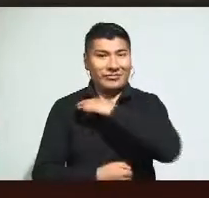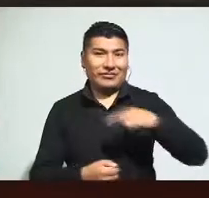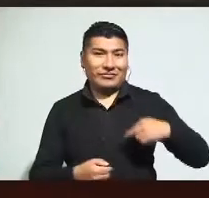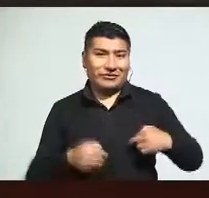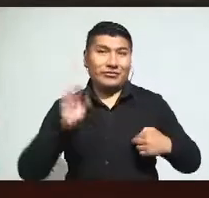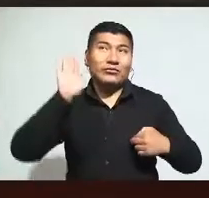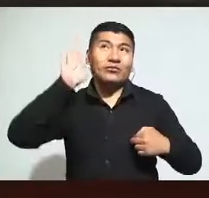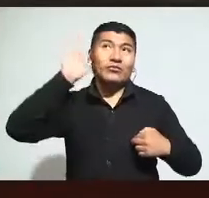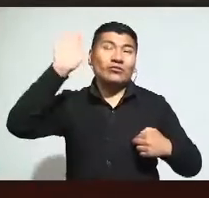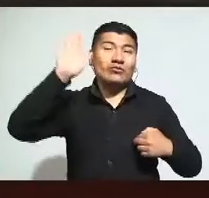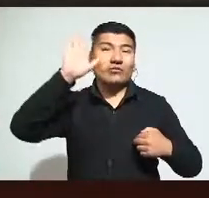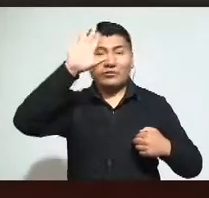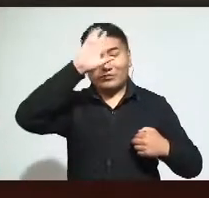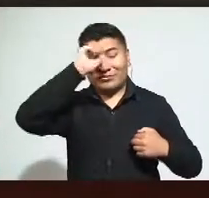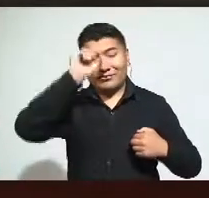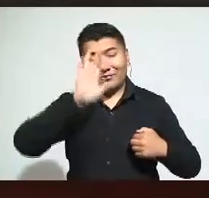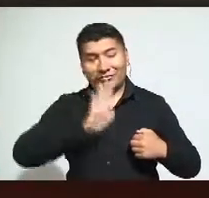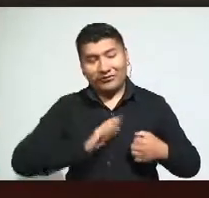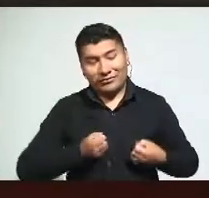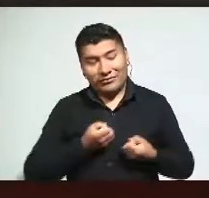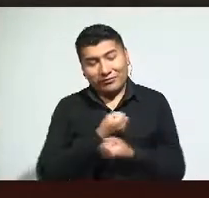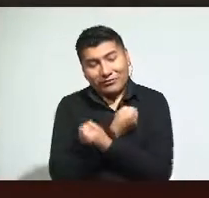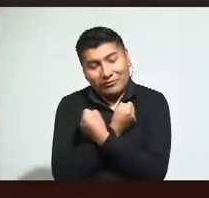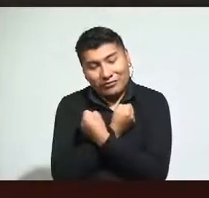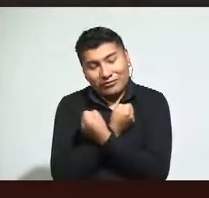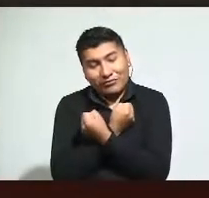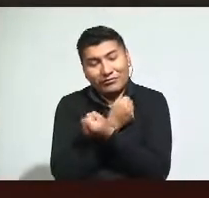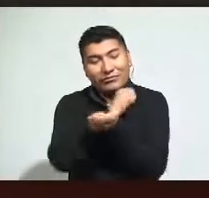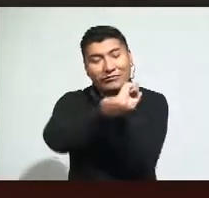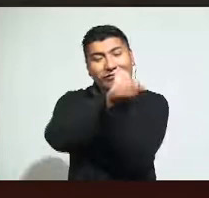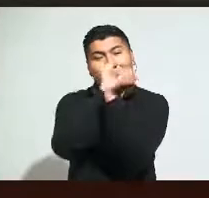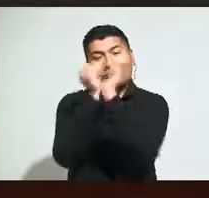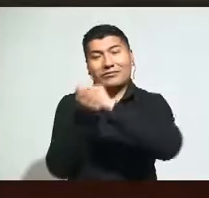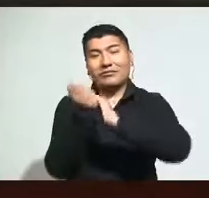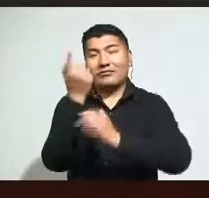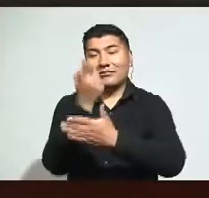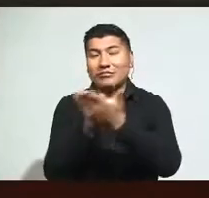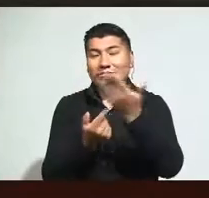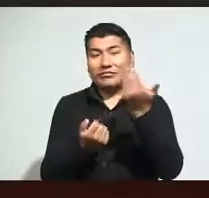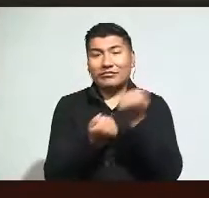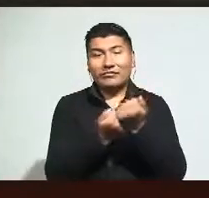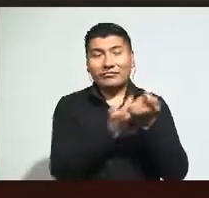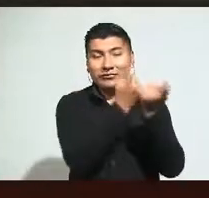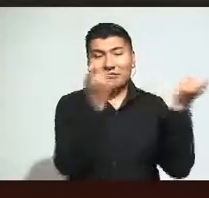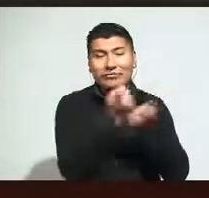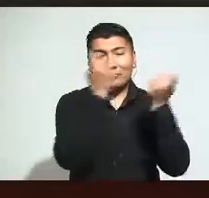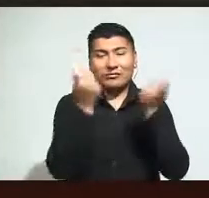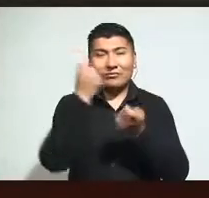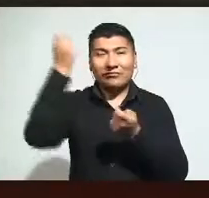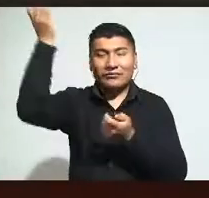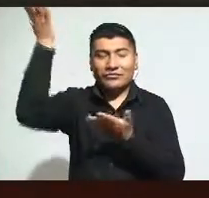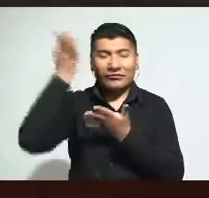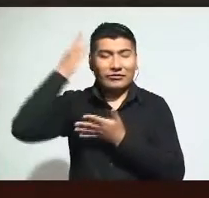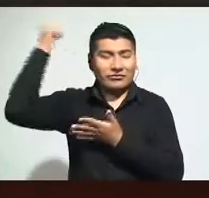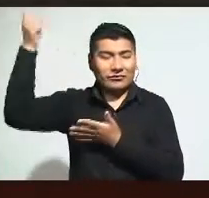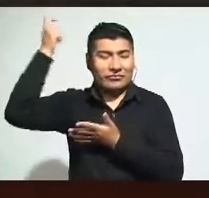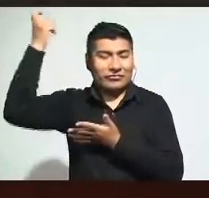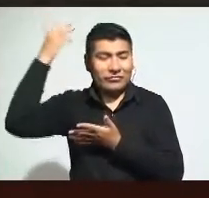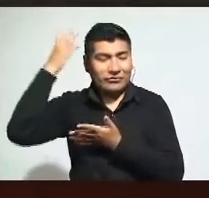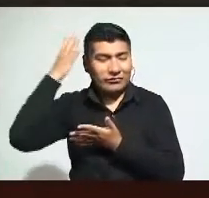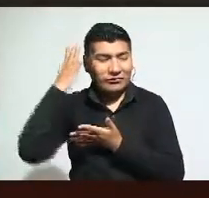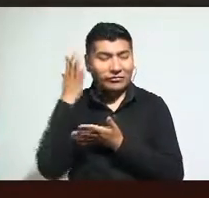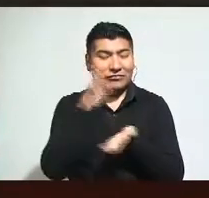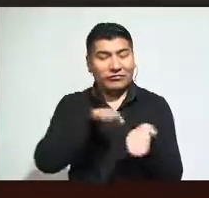que transforma el miedo en confianza el pecado en gracia la muerte